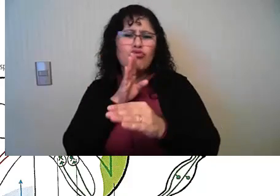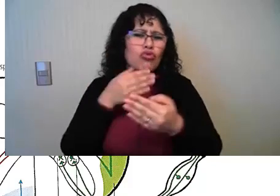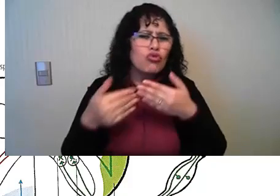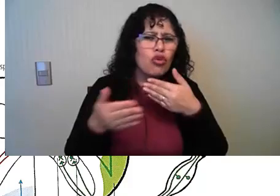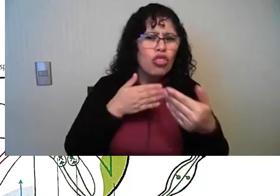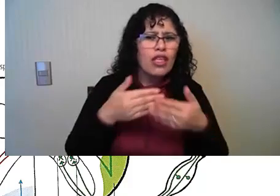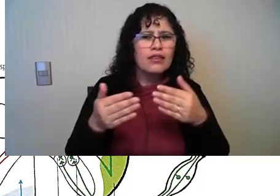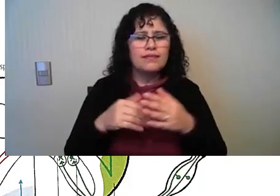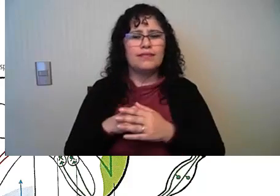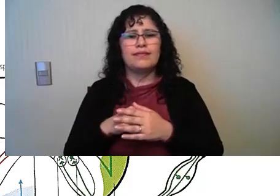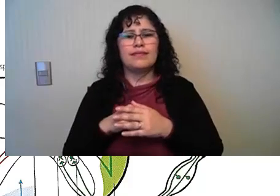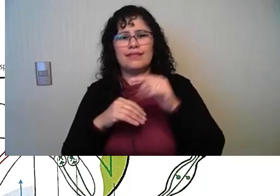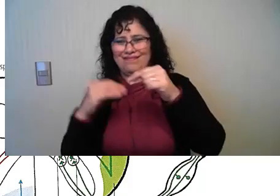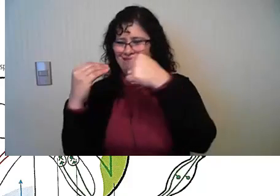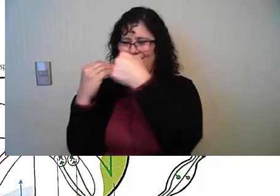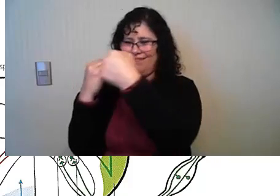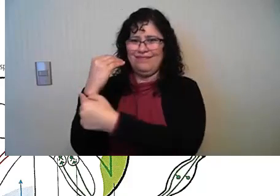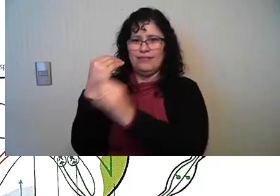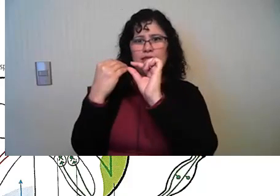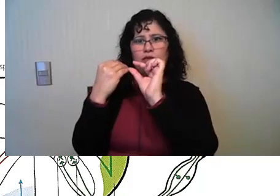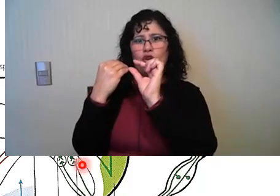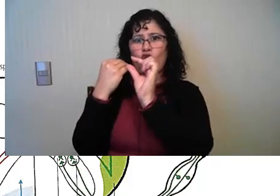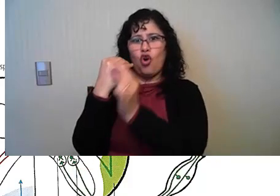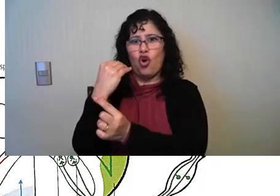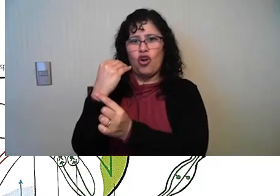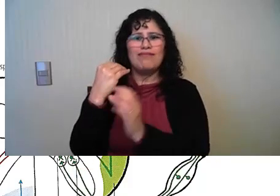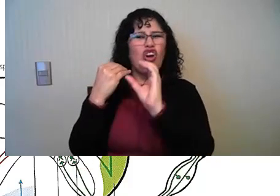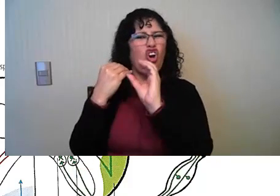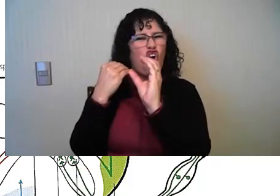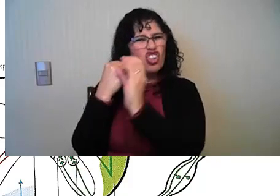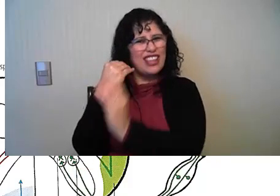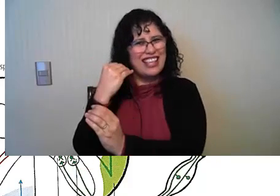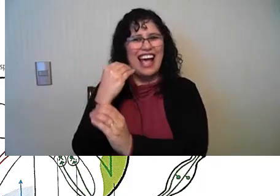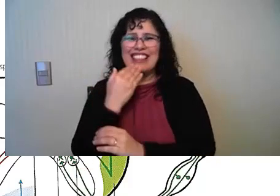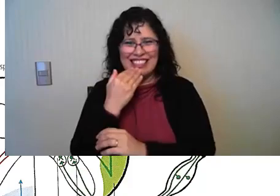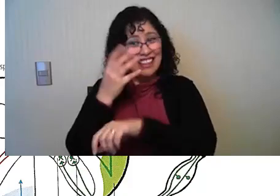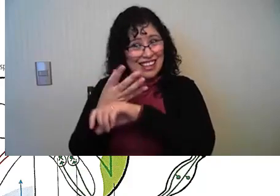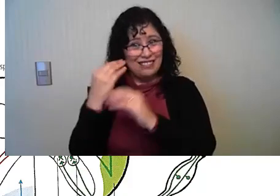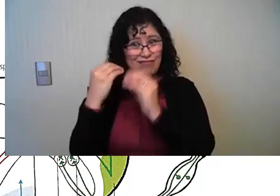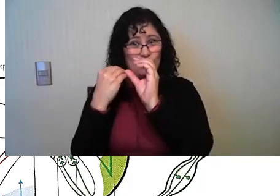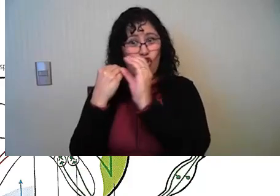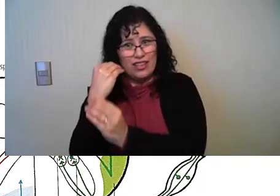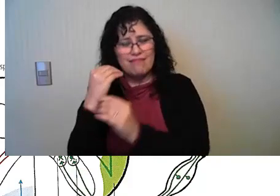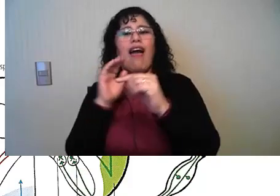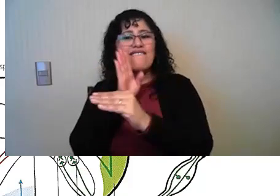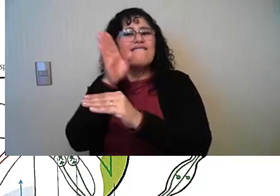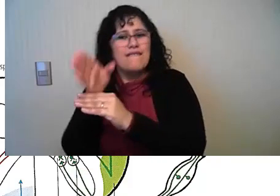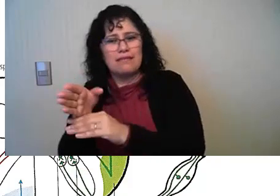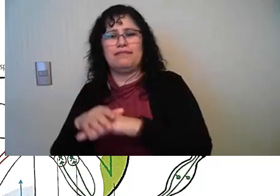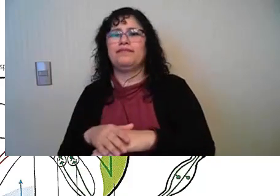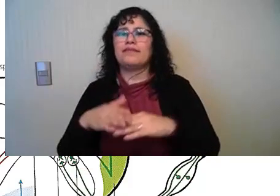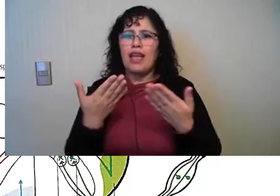la corteza cerebelosa. Luego tenemos este sistema que está aquí, que es el sistema